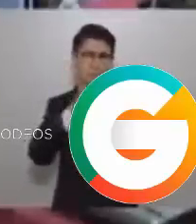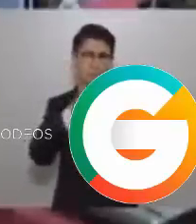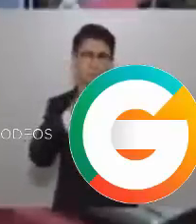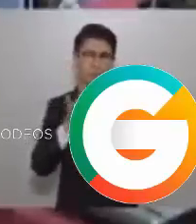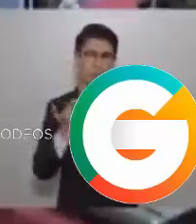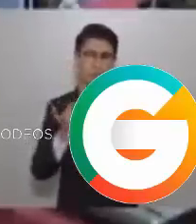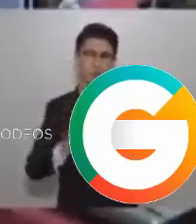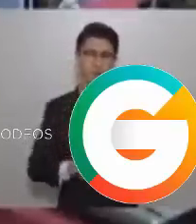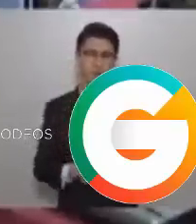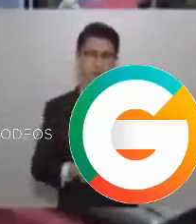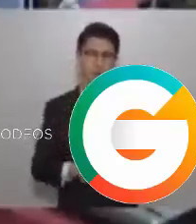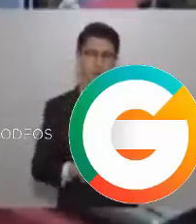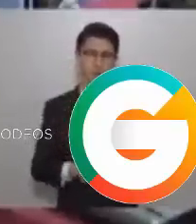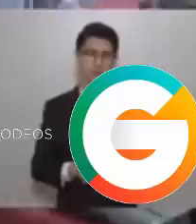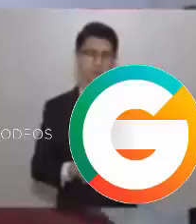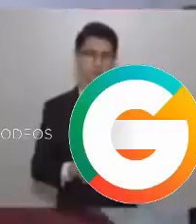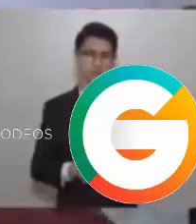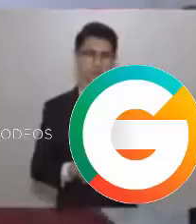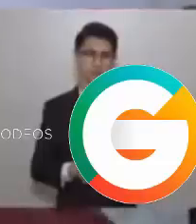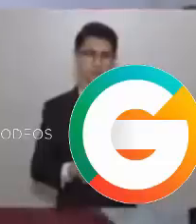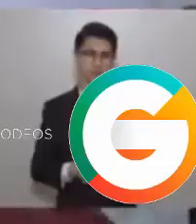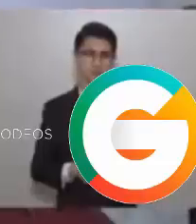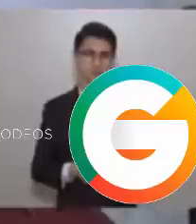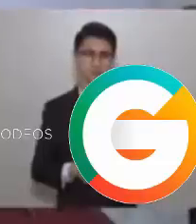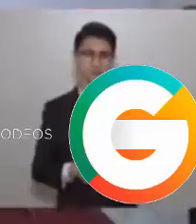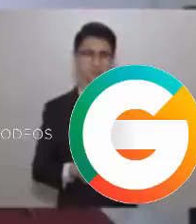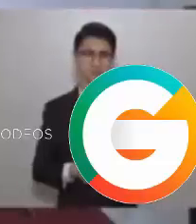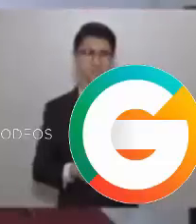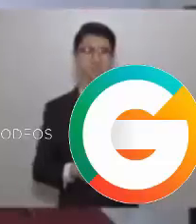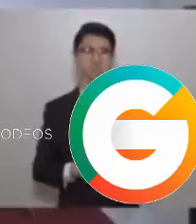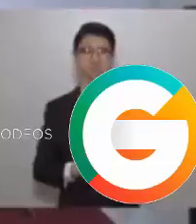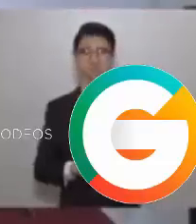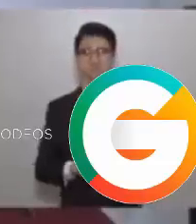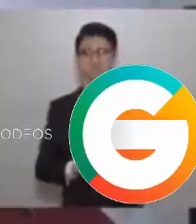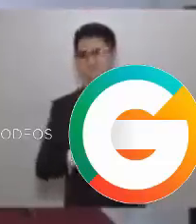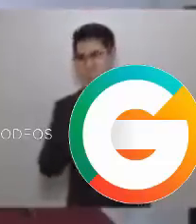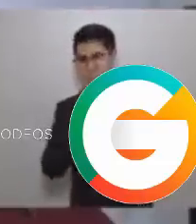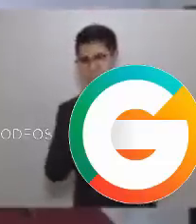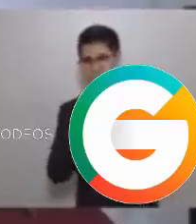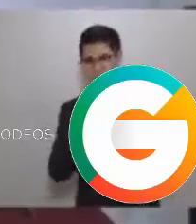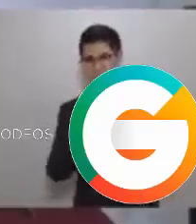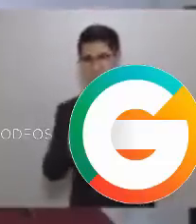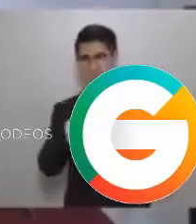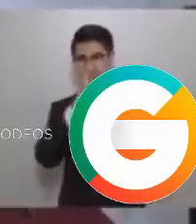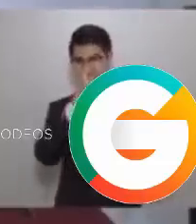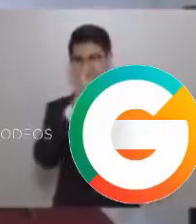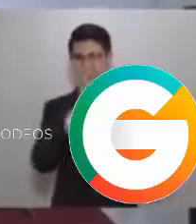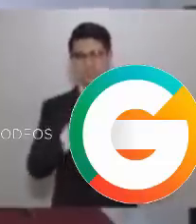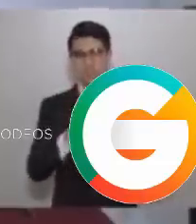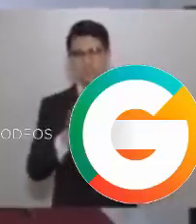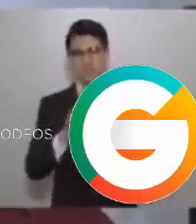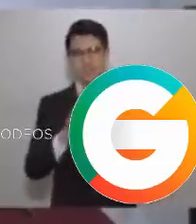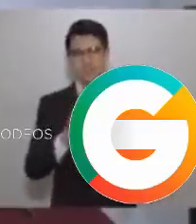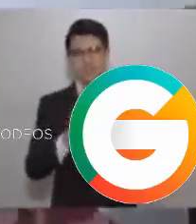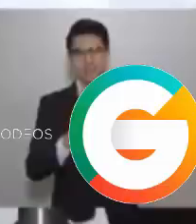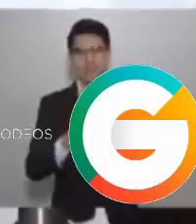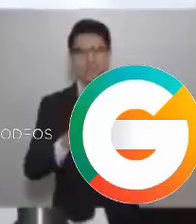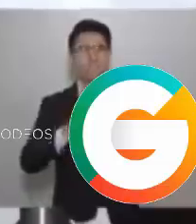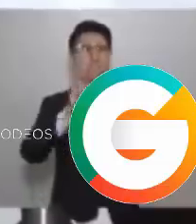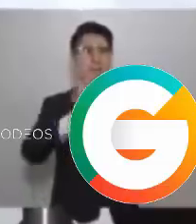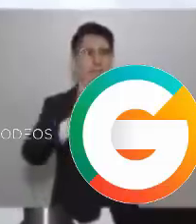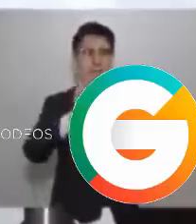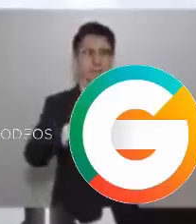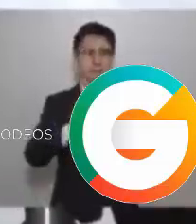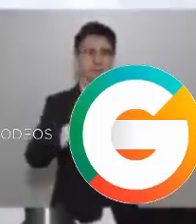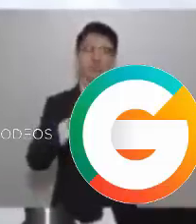lesionados? Sí, existe, desafortunadamente, dentro del grupo de personas víctimas de estos desafortunados eventos, un